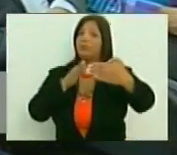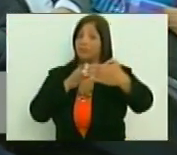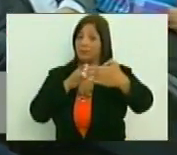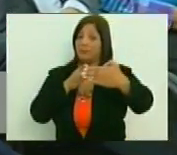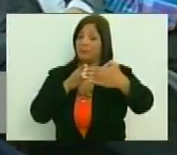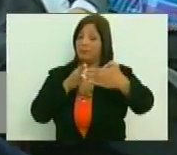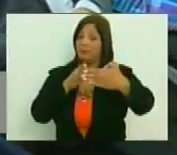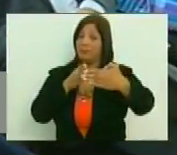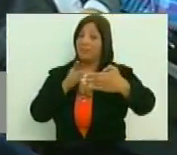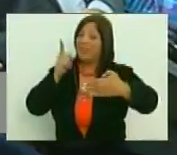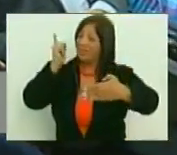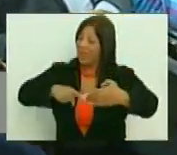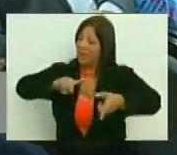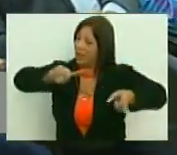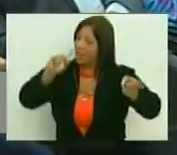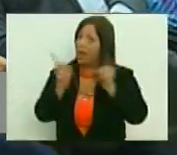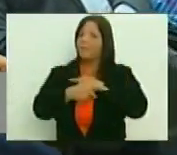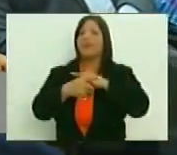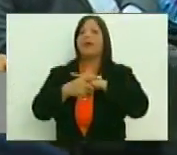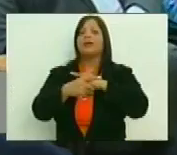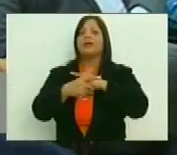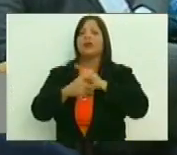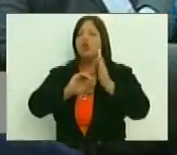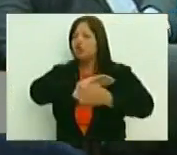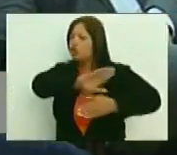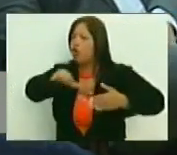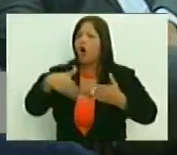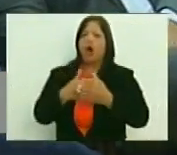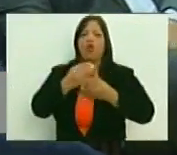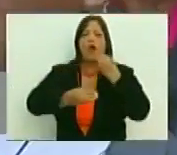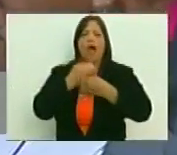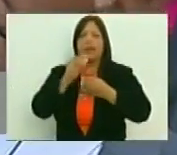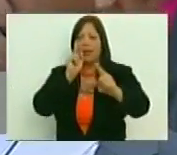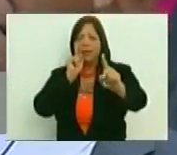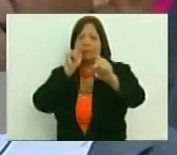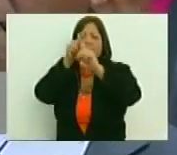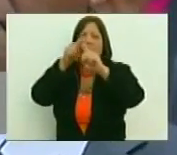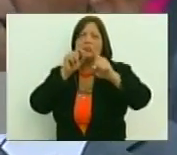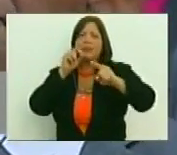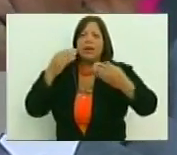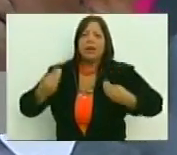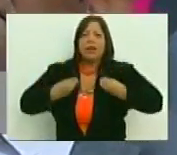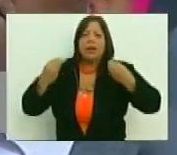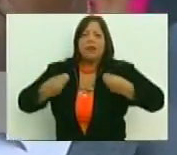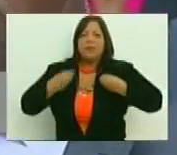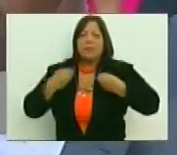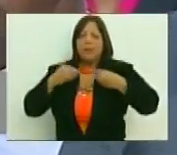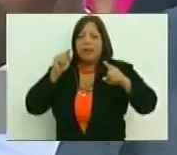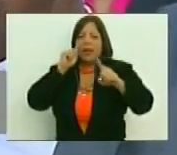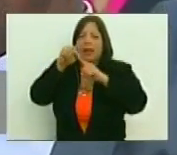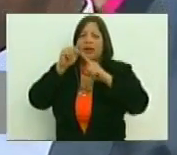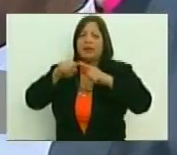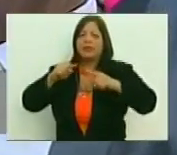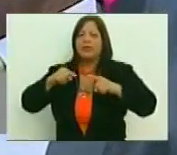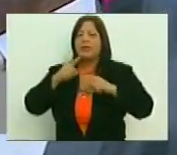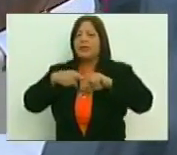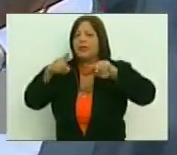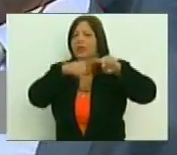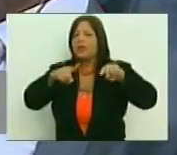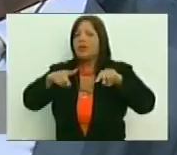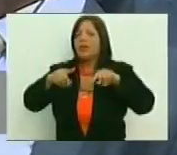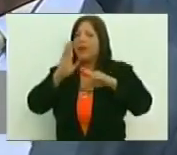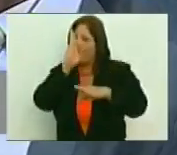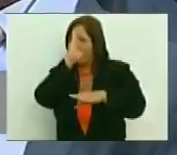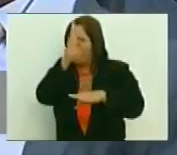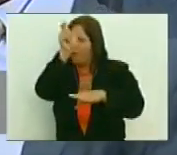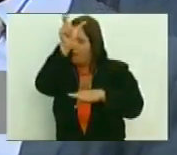Sino más bien, todo lo que hacemos para perfilar nuestra existencia en función de la definición del